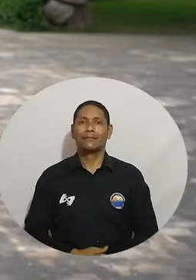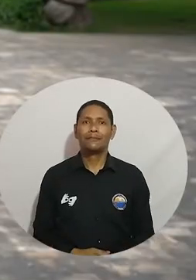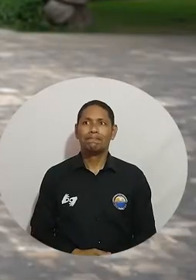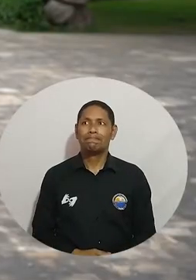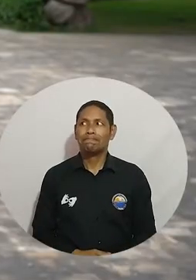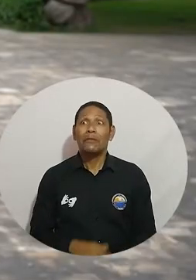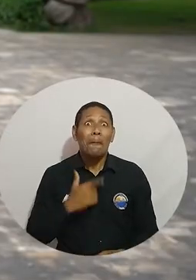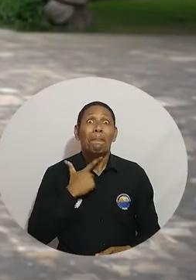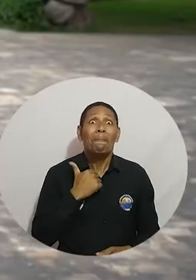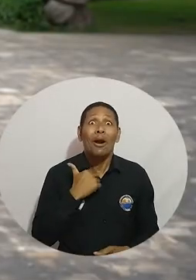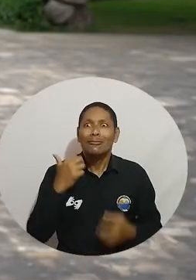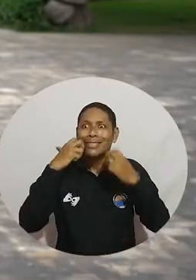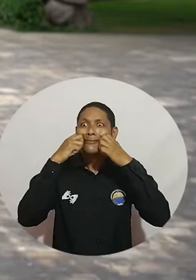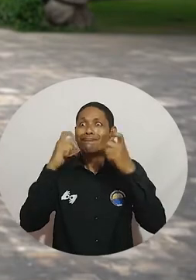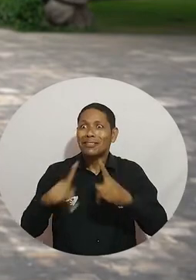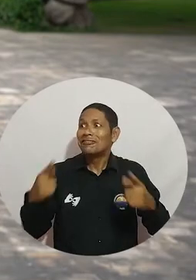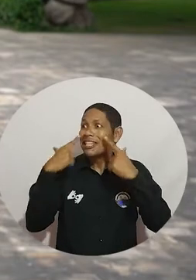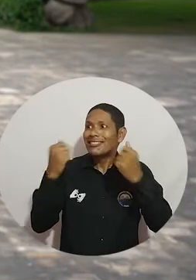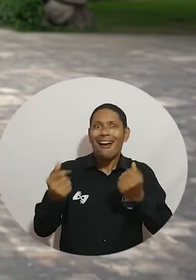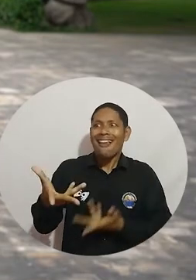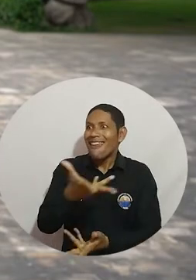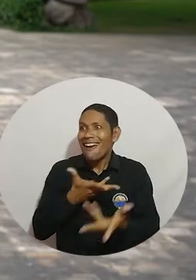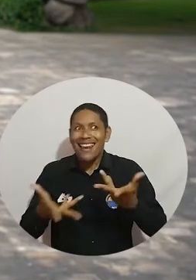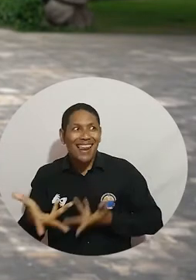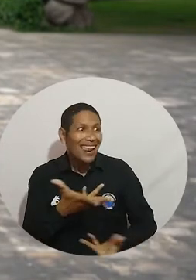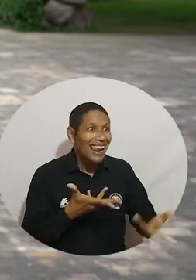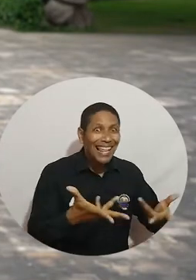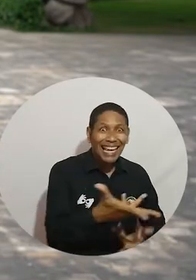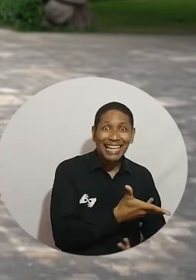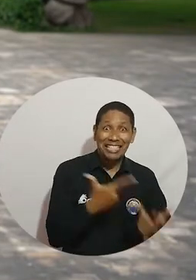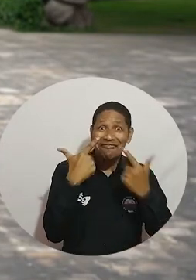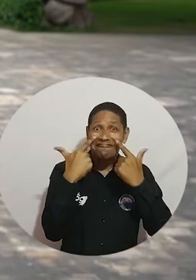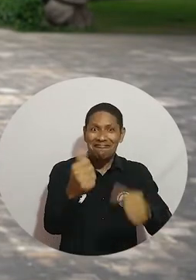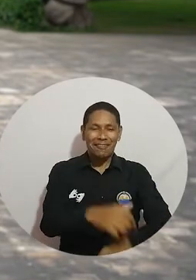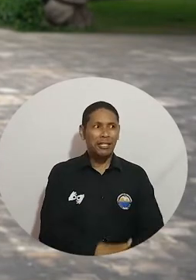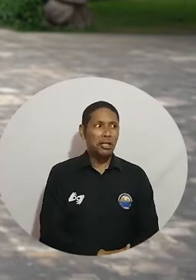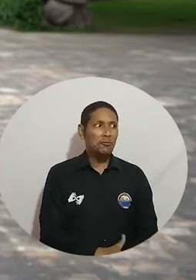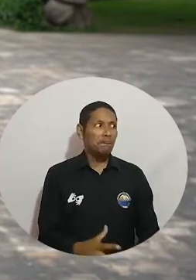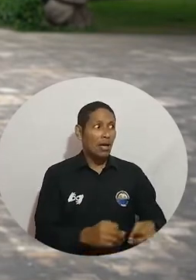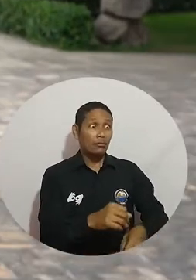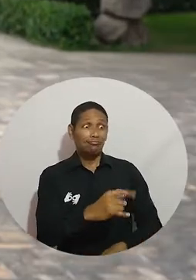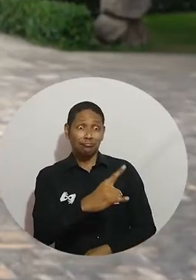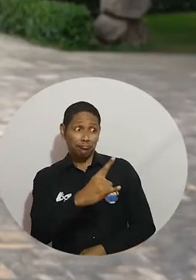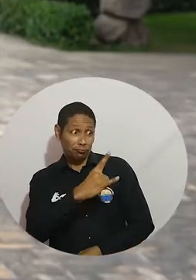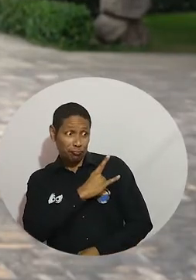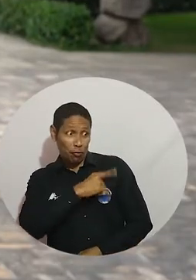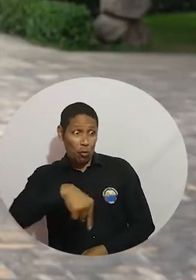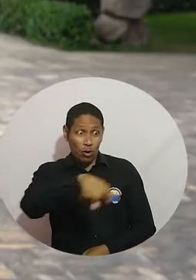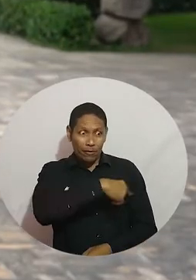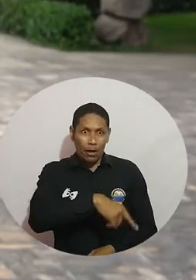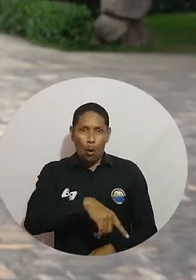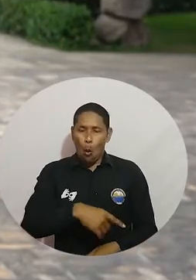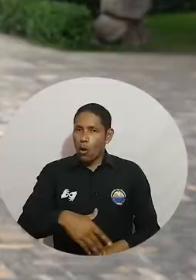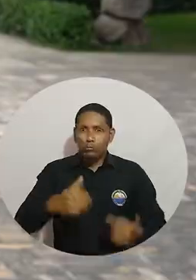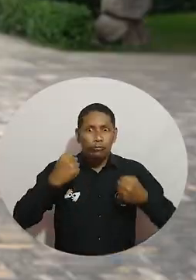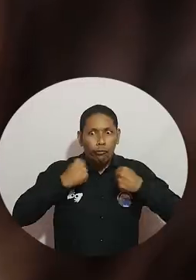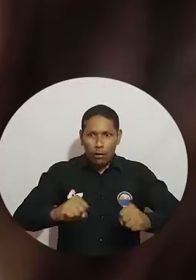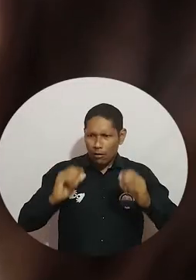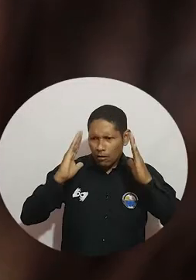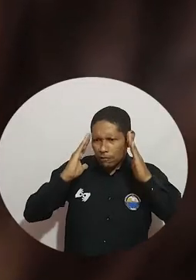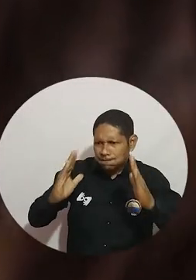gustado mucho la gente, es muy chévere, y me ha gustado que la universidad pone